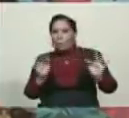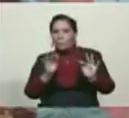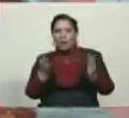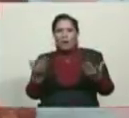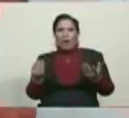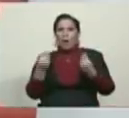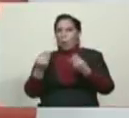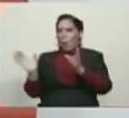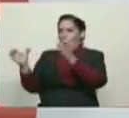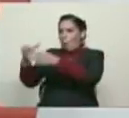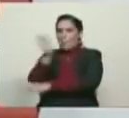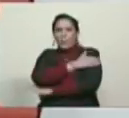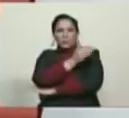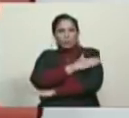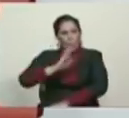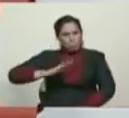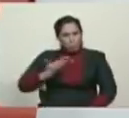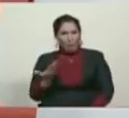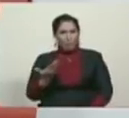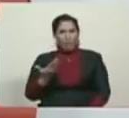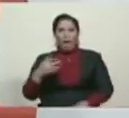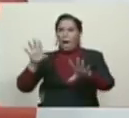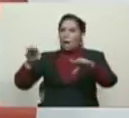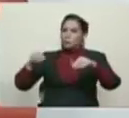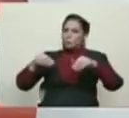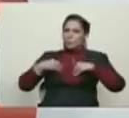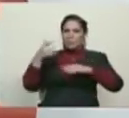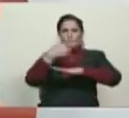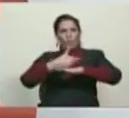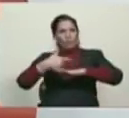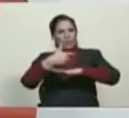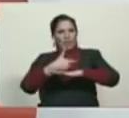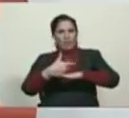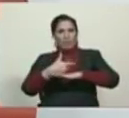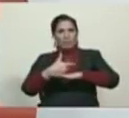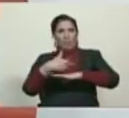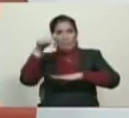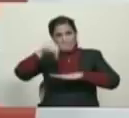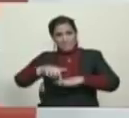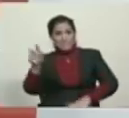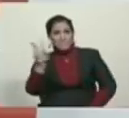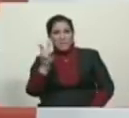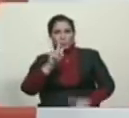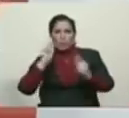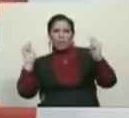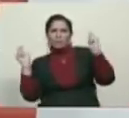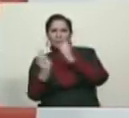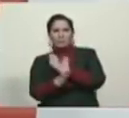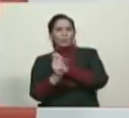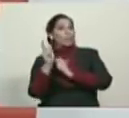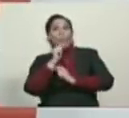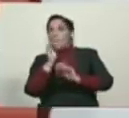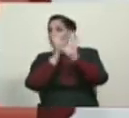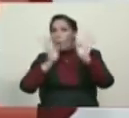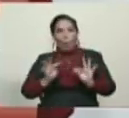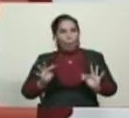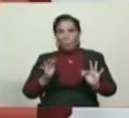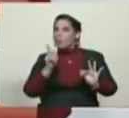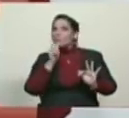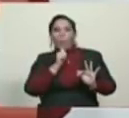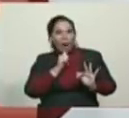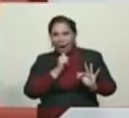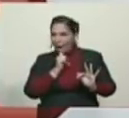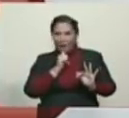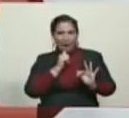venezolana pueda asumir un gobierno en Venezuela de transición. No hay manera, eso no aparece en ninguna parte